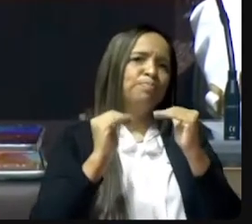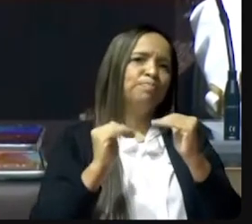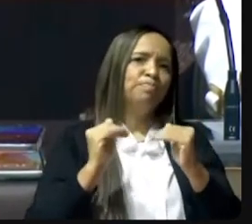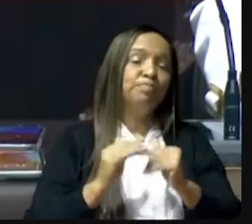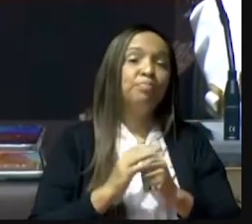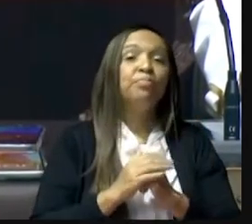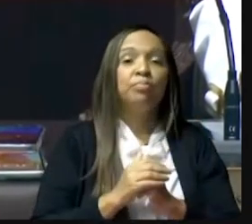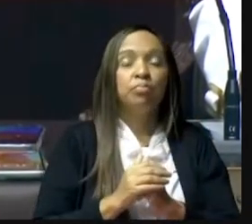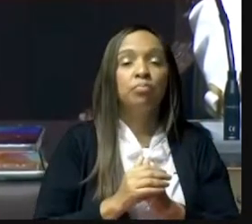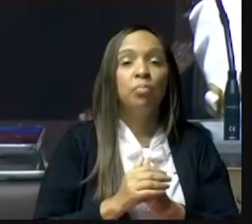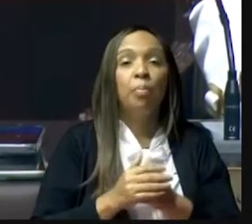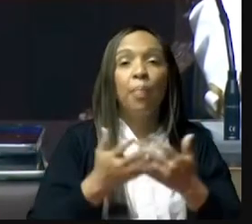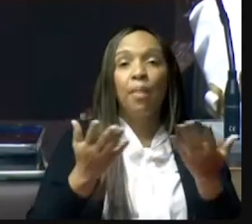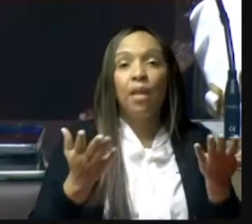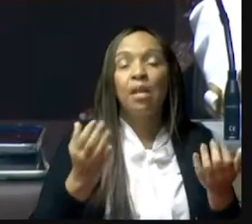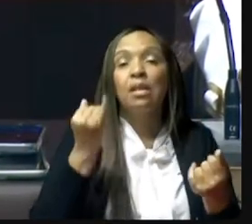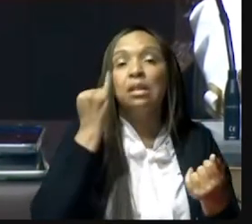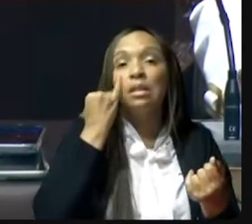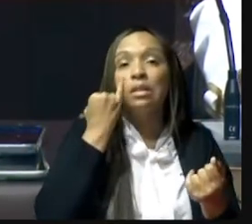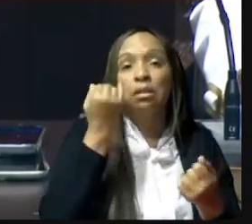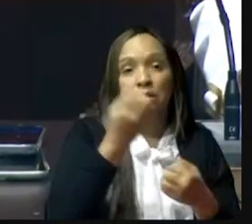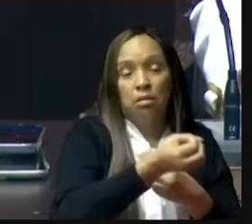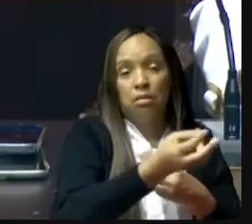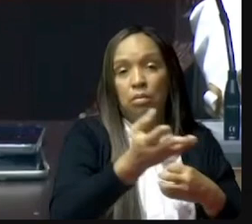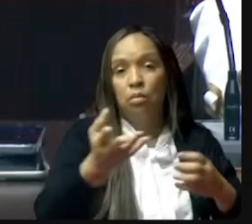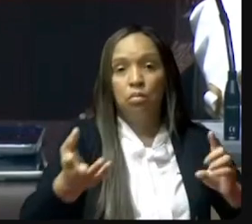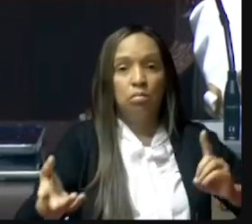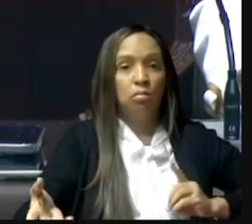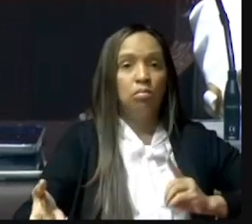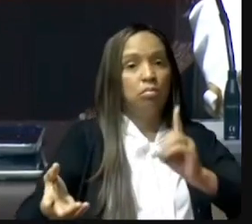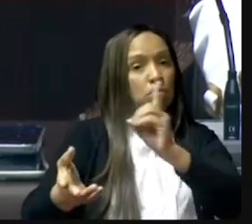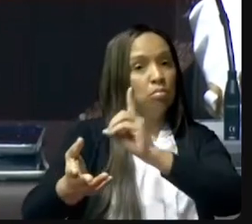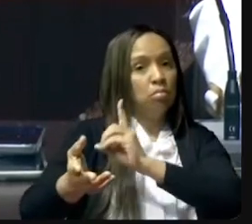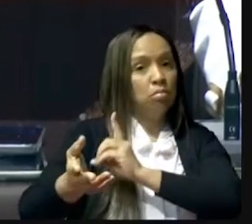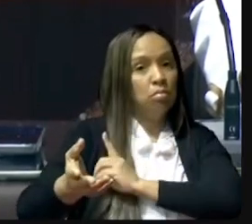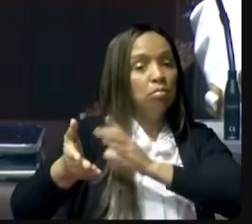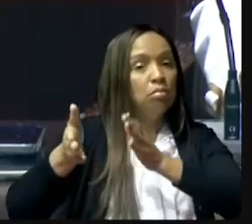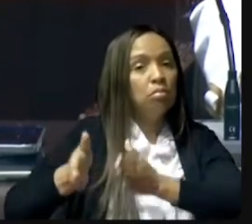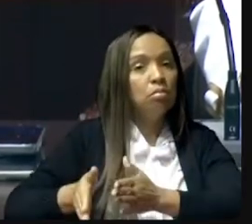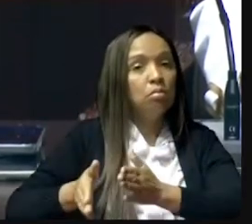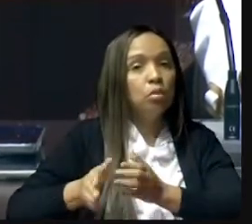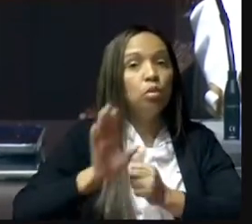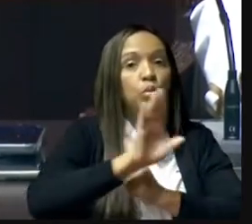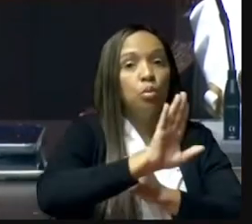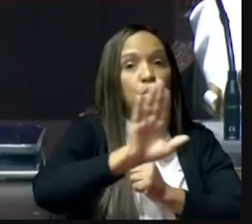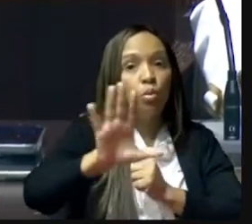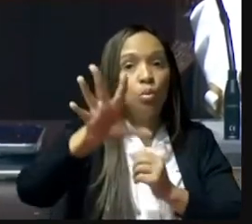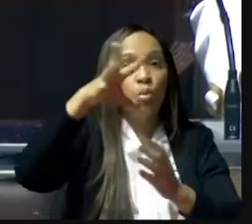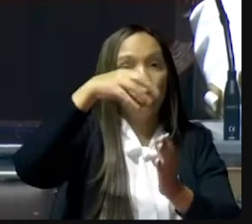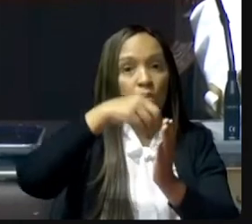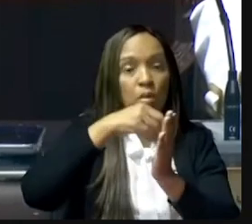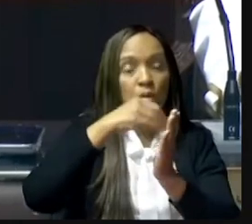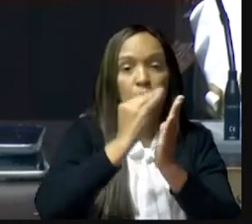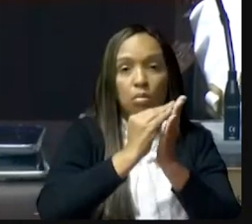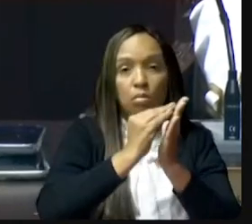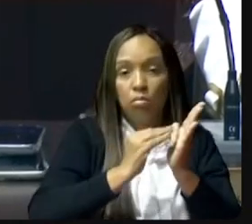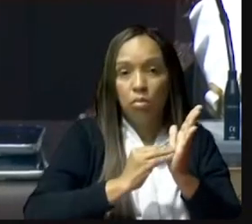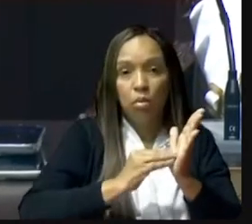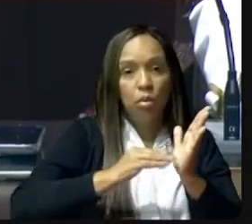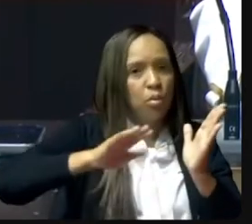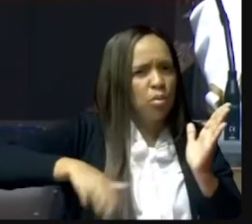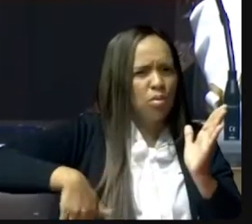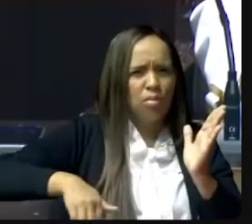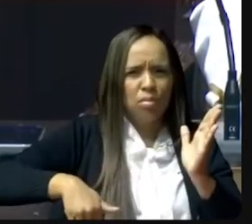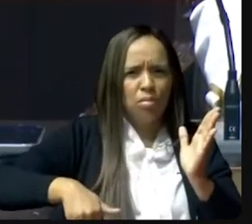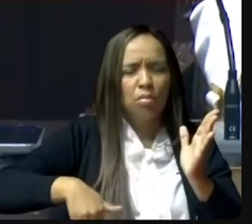señores diputados que por favor no han llenado el formulario de las comisiones que lo llenen veo a